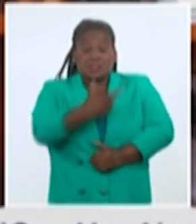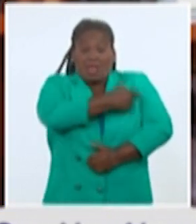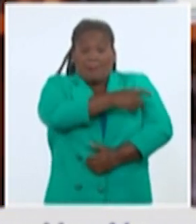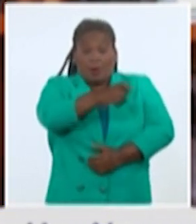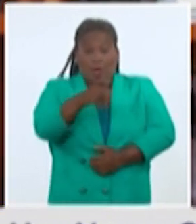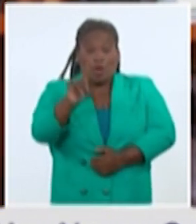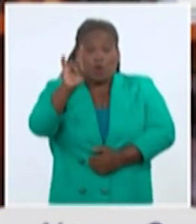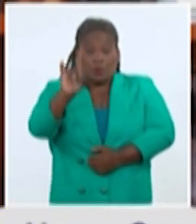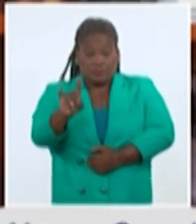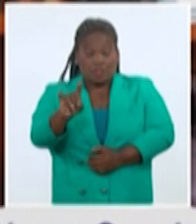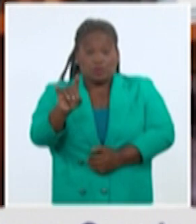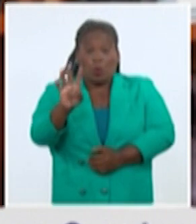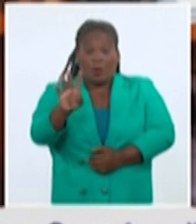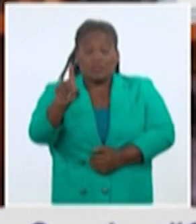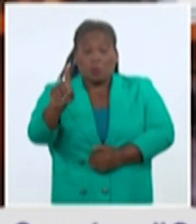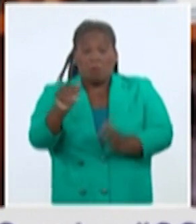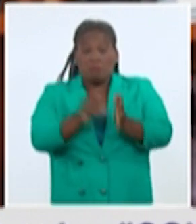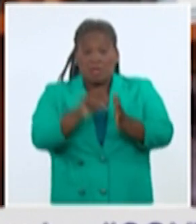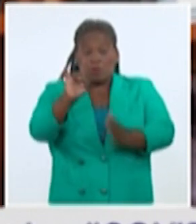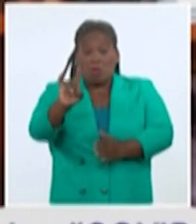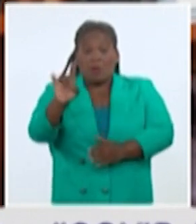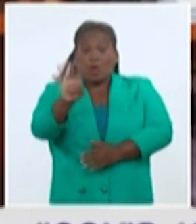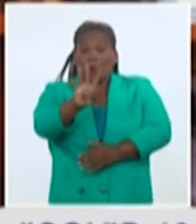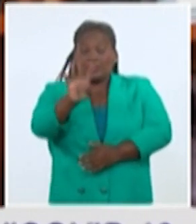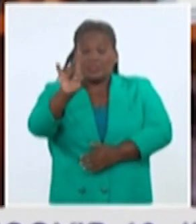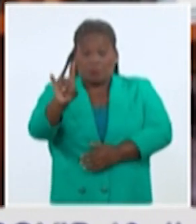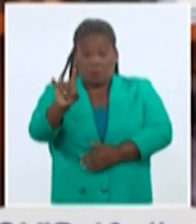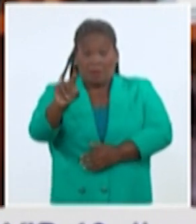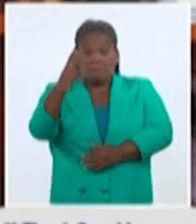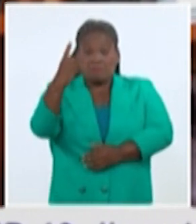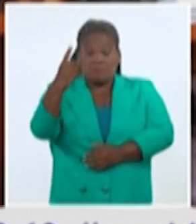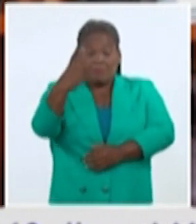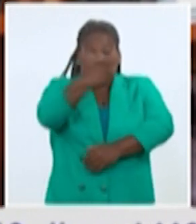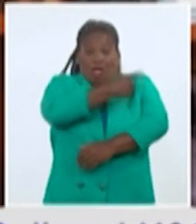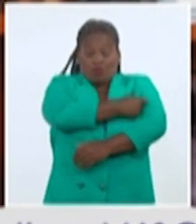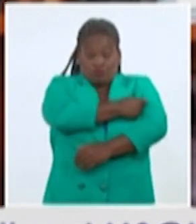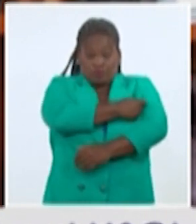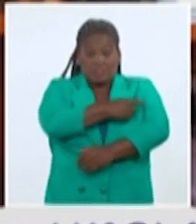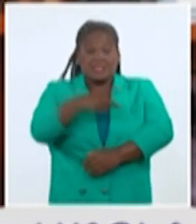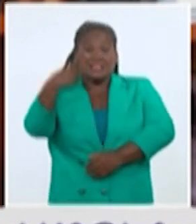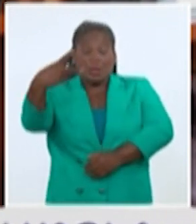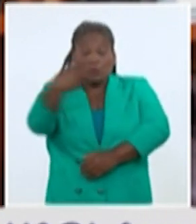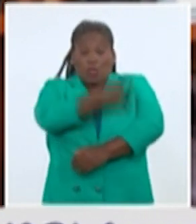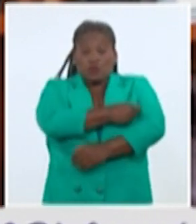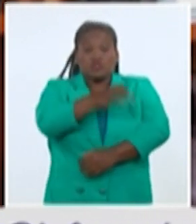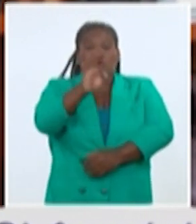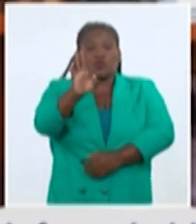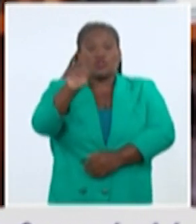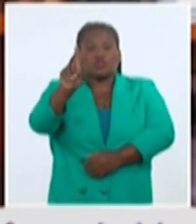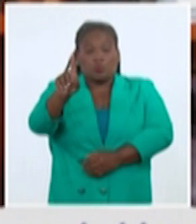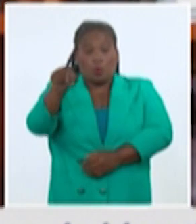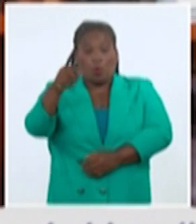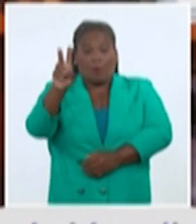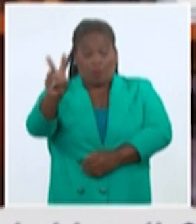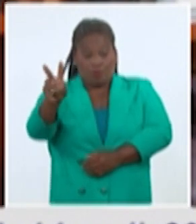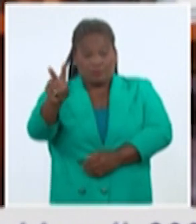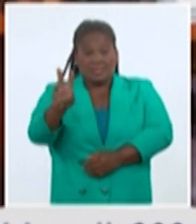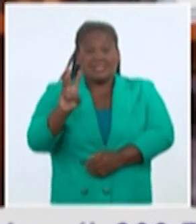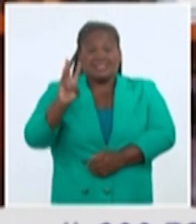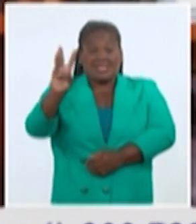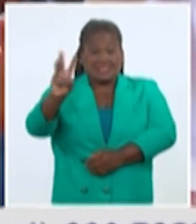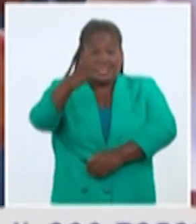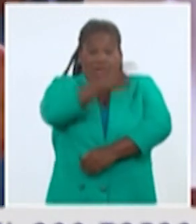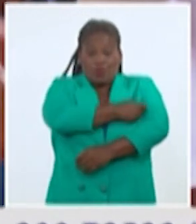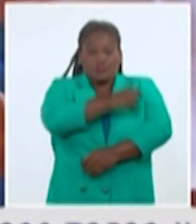941.949 casos de la primera dosis y en la segunda dosis estamos en 81,2% y en la tercera dosis estamos